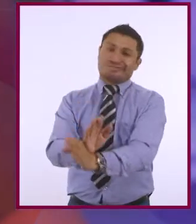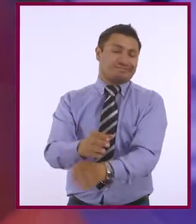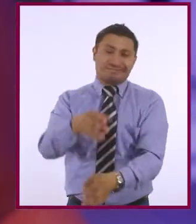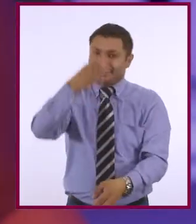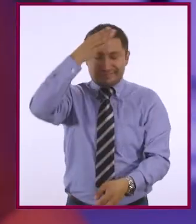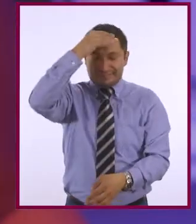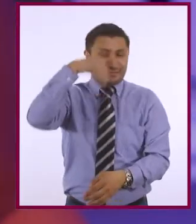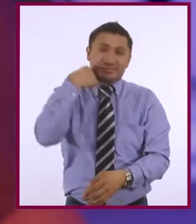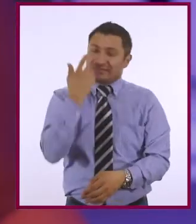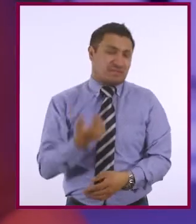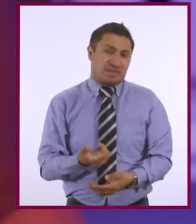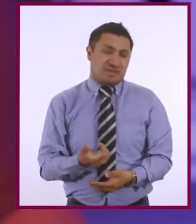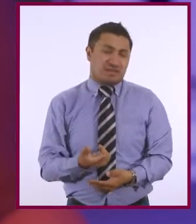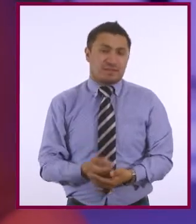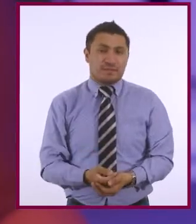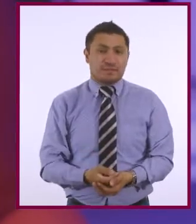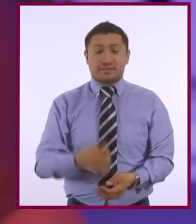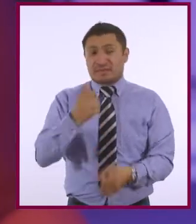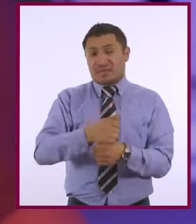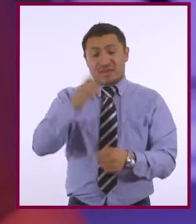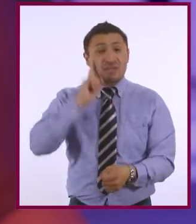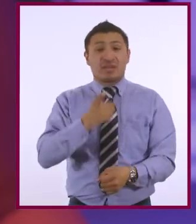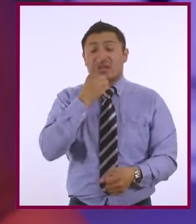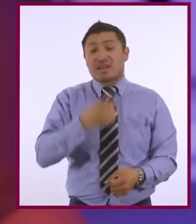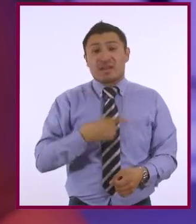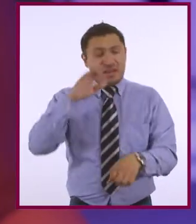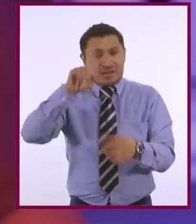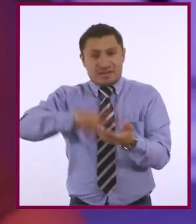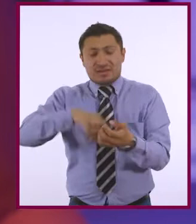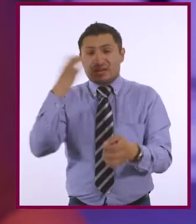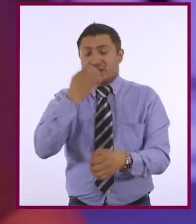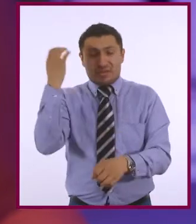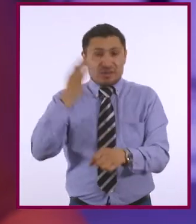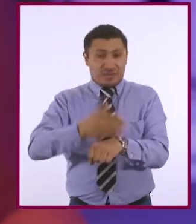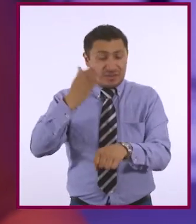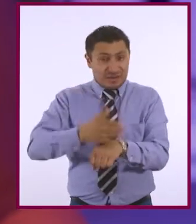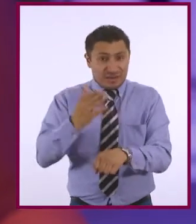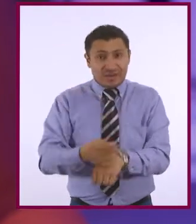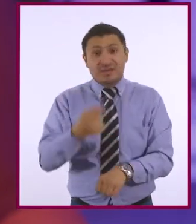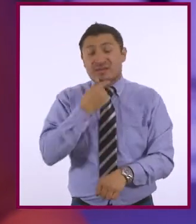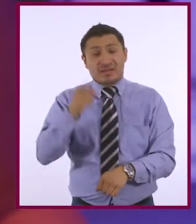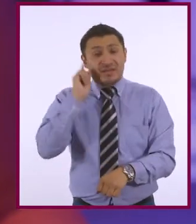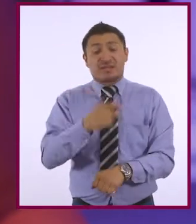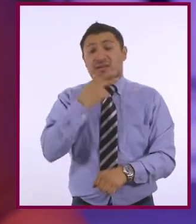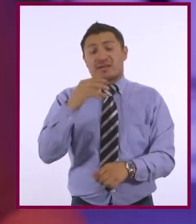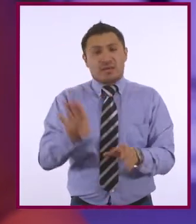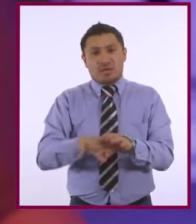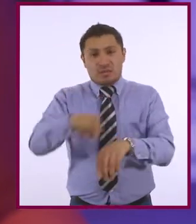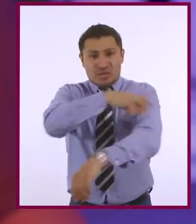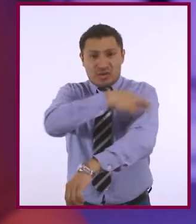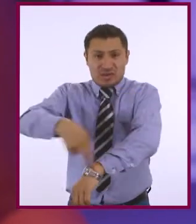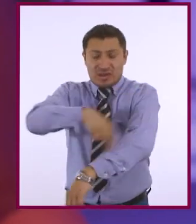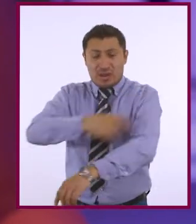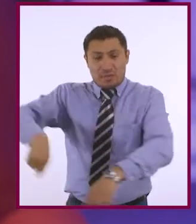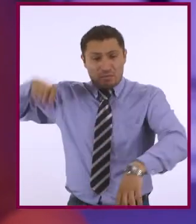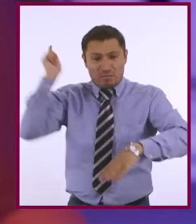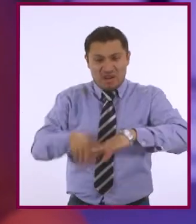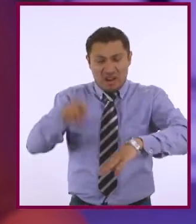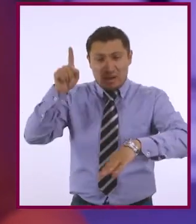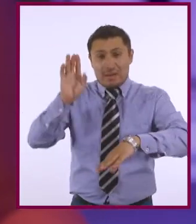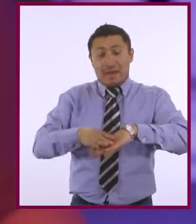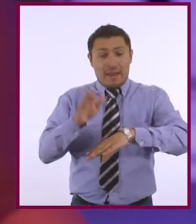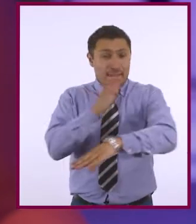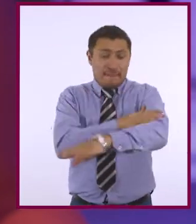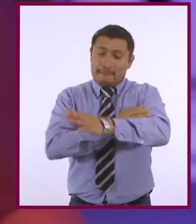Mi abuela me contaba los castigos que se vivían en la escuela, donde las niñas y los niños por igual recibían reglazos en las manos o en las piernas. Pero la